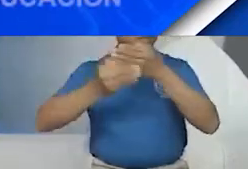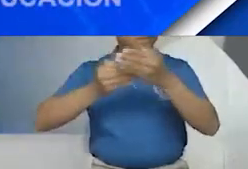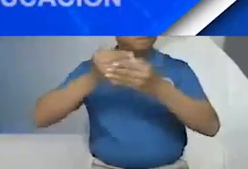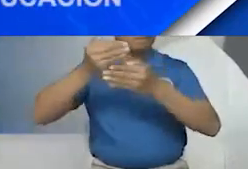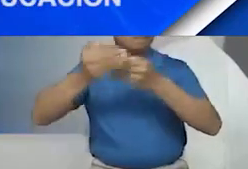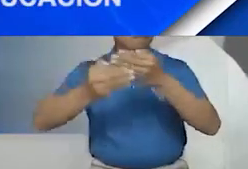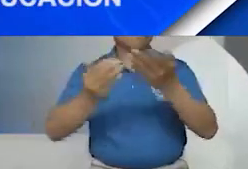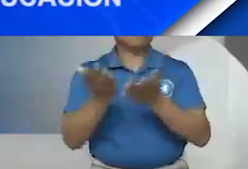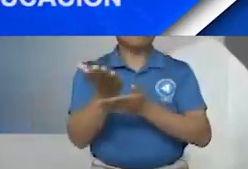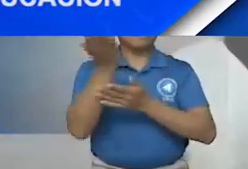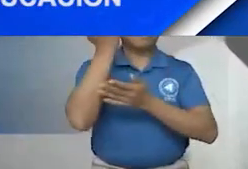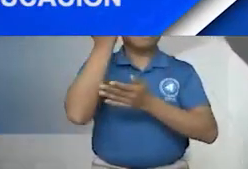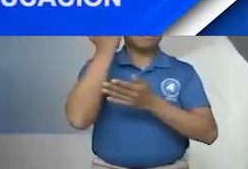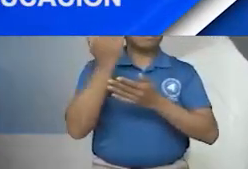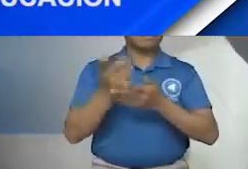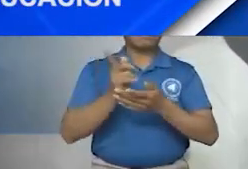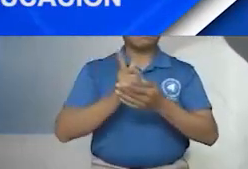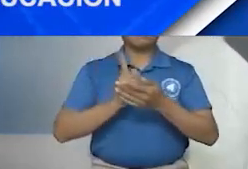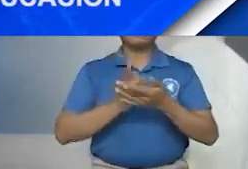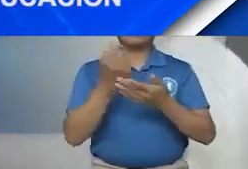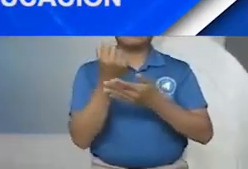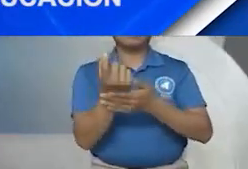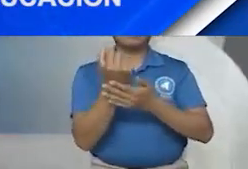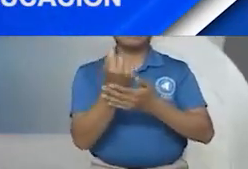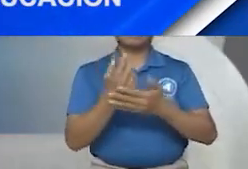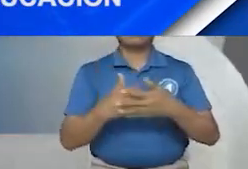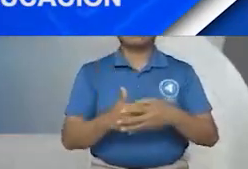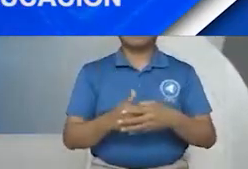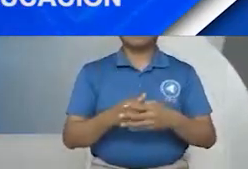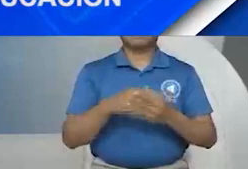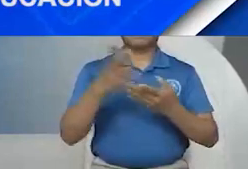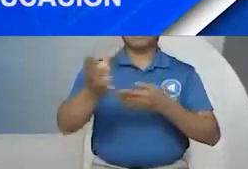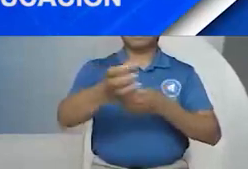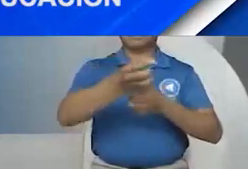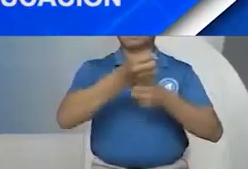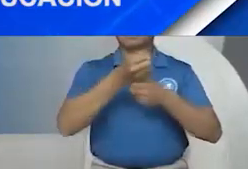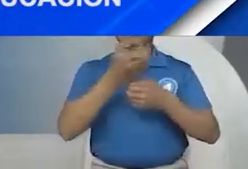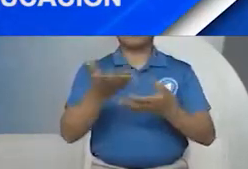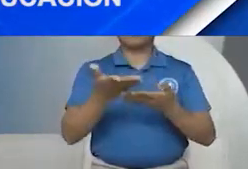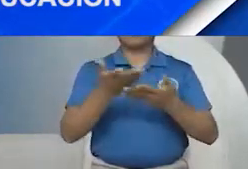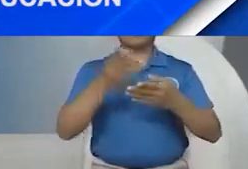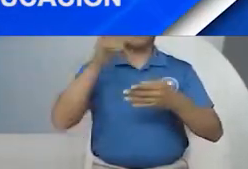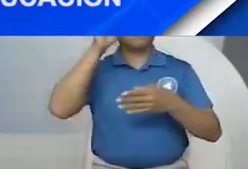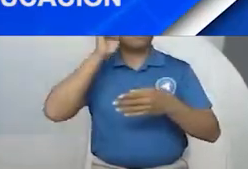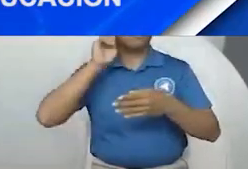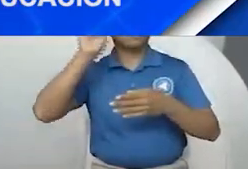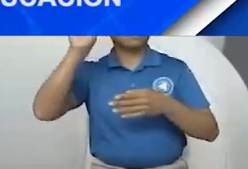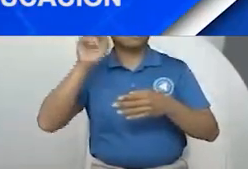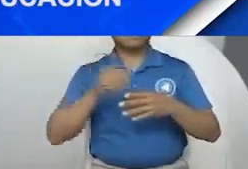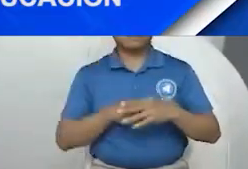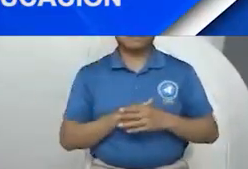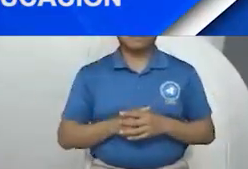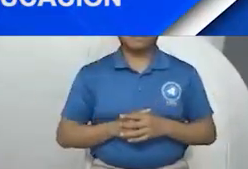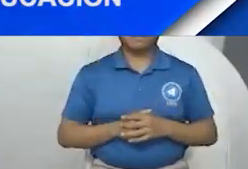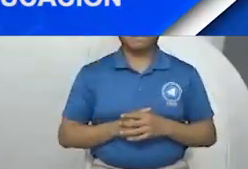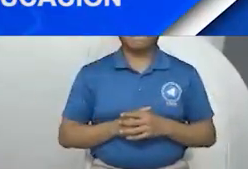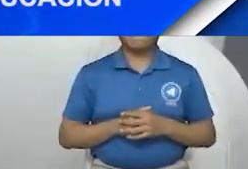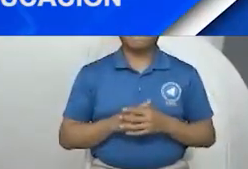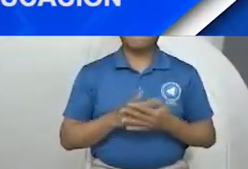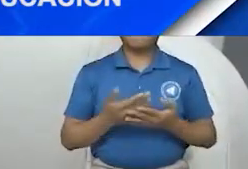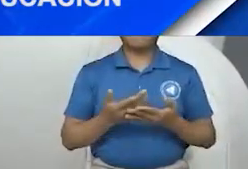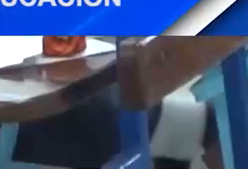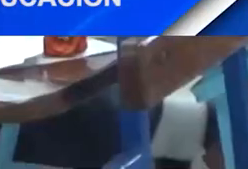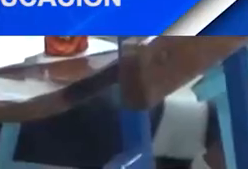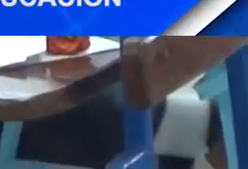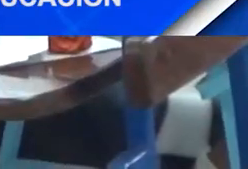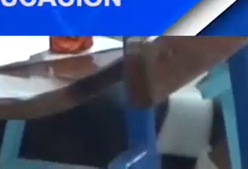proceso histórico que estaba pendiente de rescatar la universidad, de